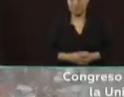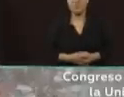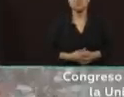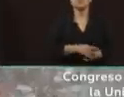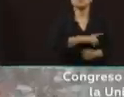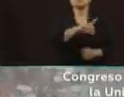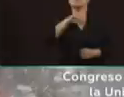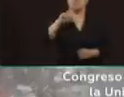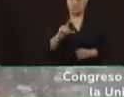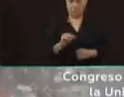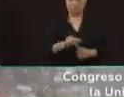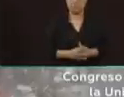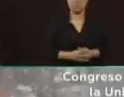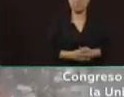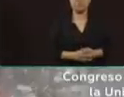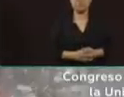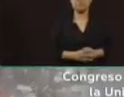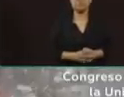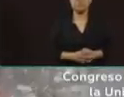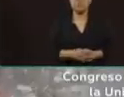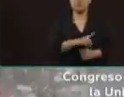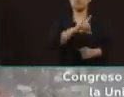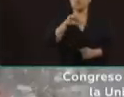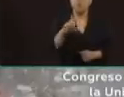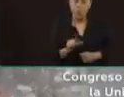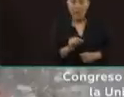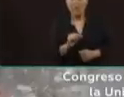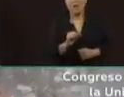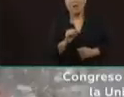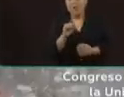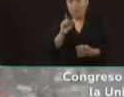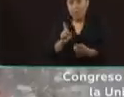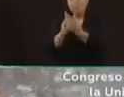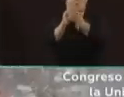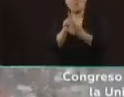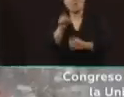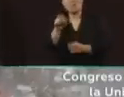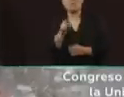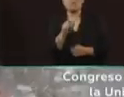Luego nos encontramos con Andrés Manuel López Obrador.